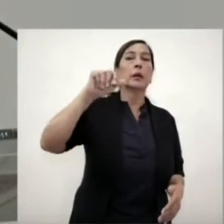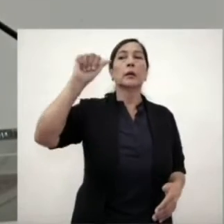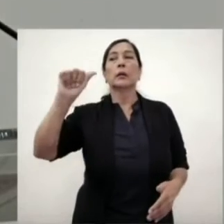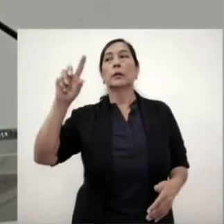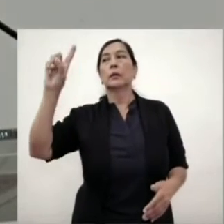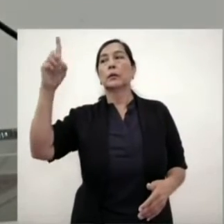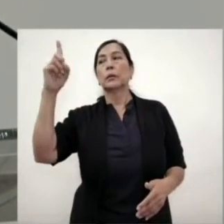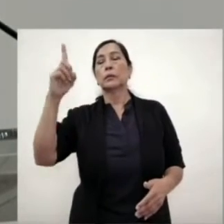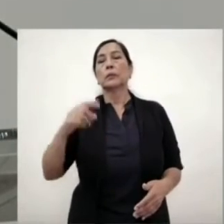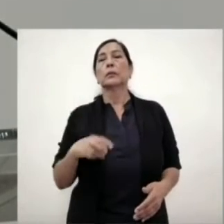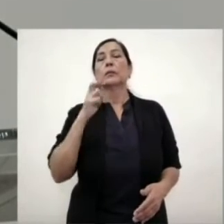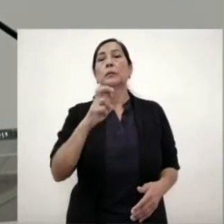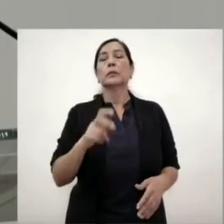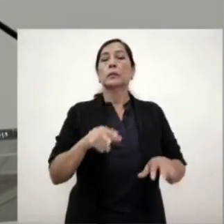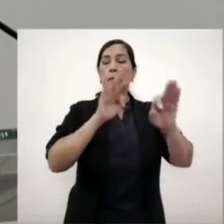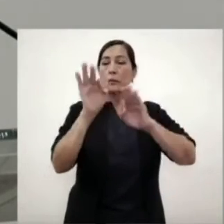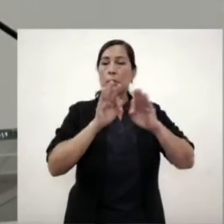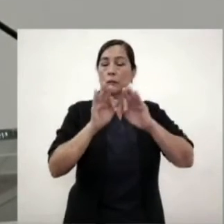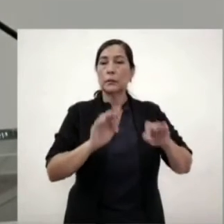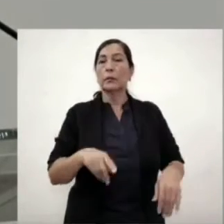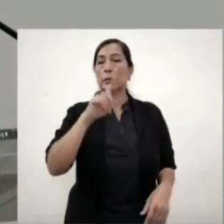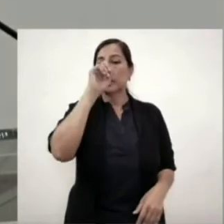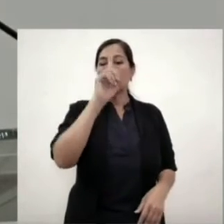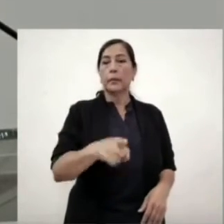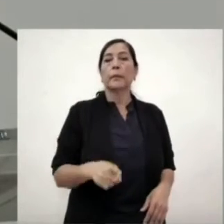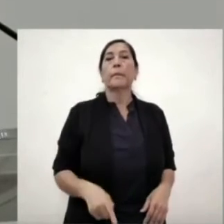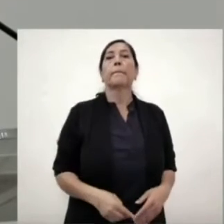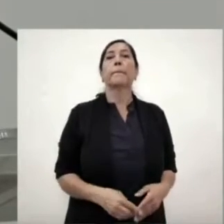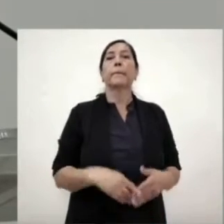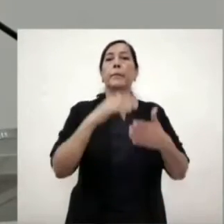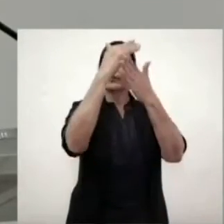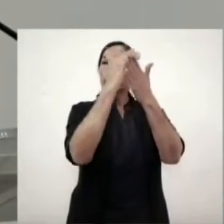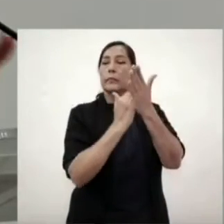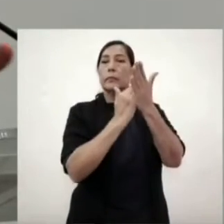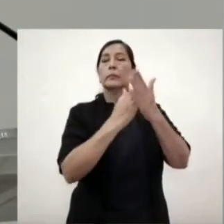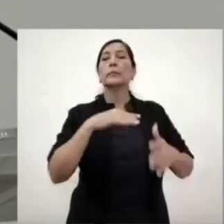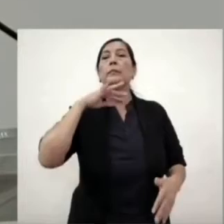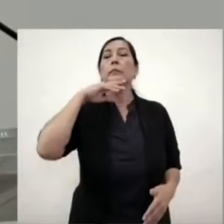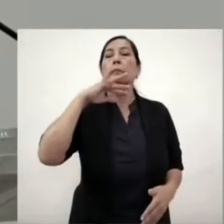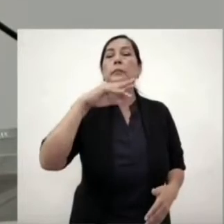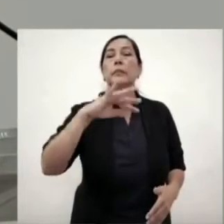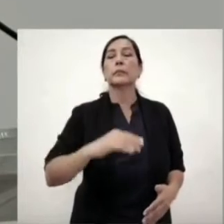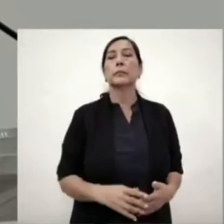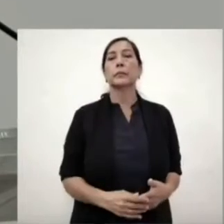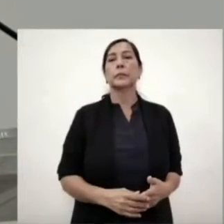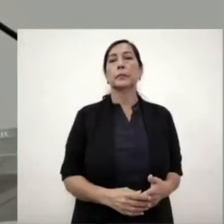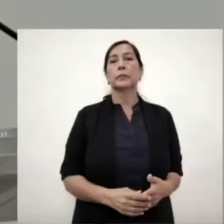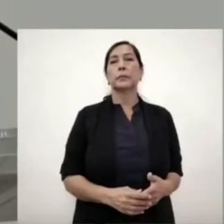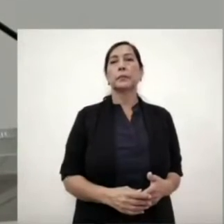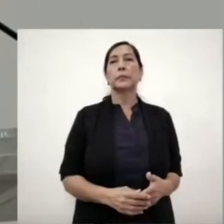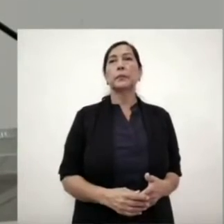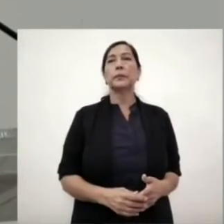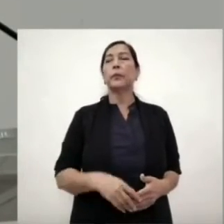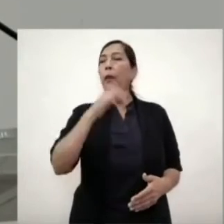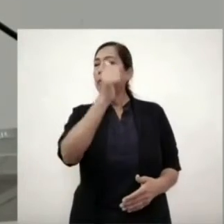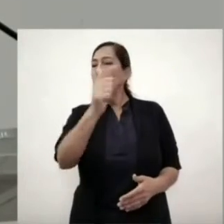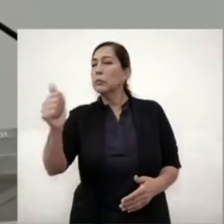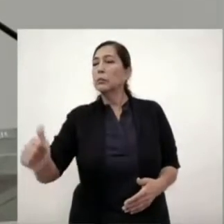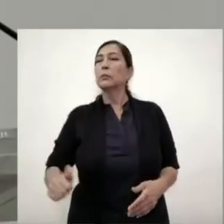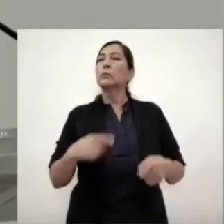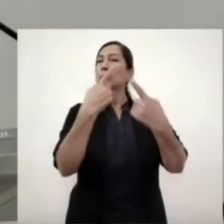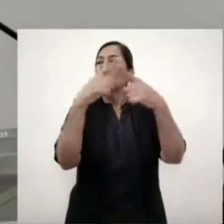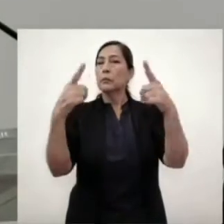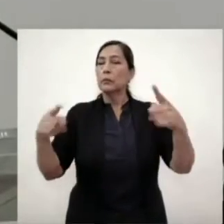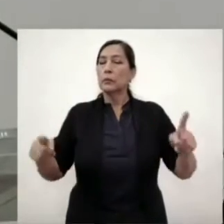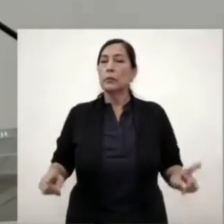para prevención del delito y participación ciudadana. Entonces, cada uno tiene su componente.